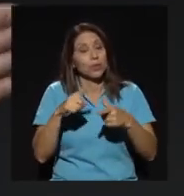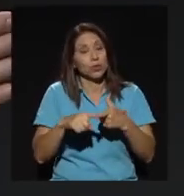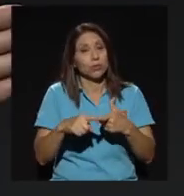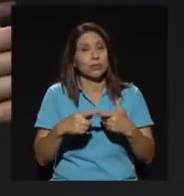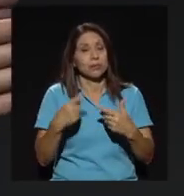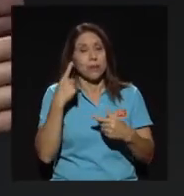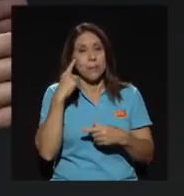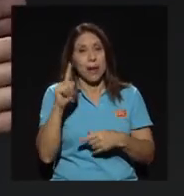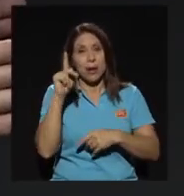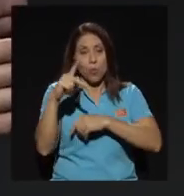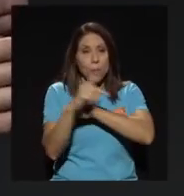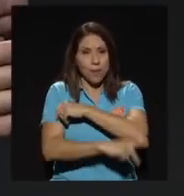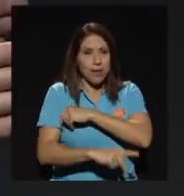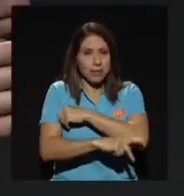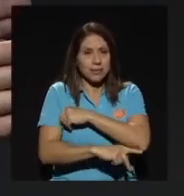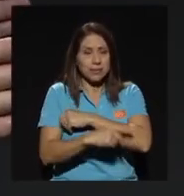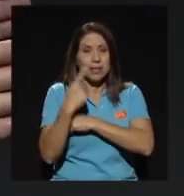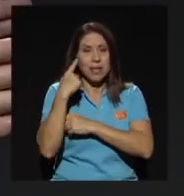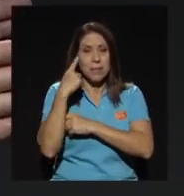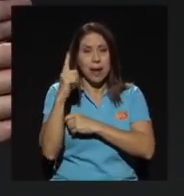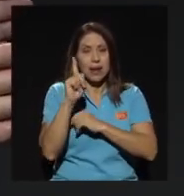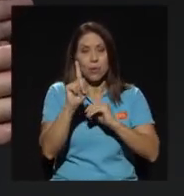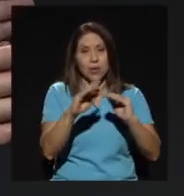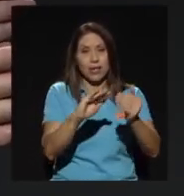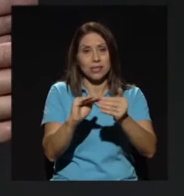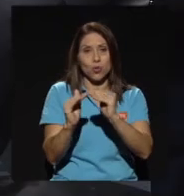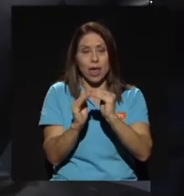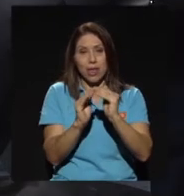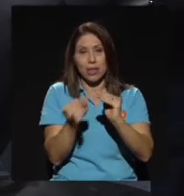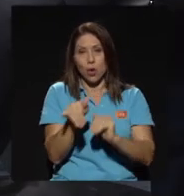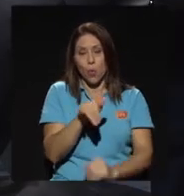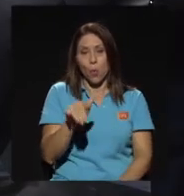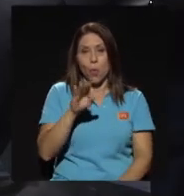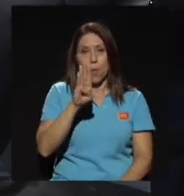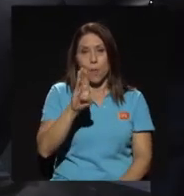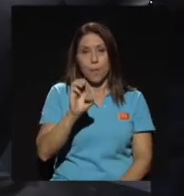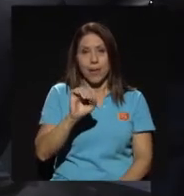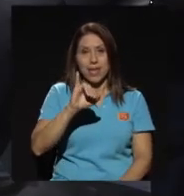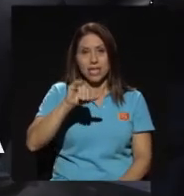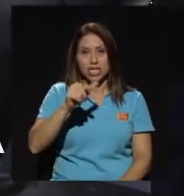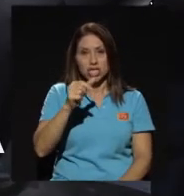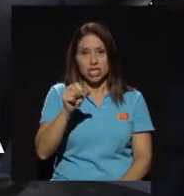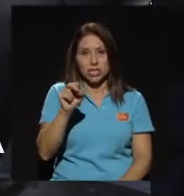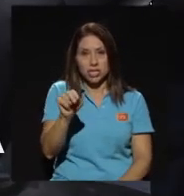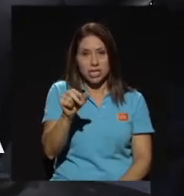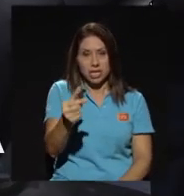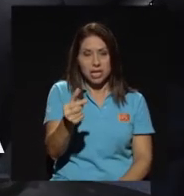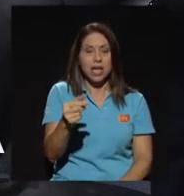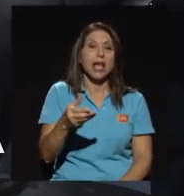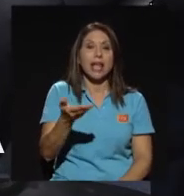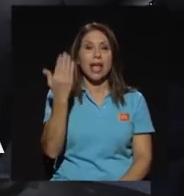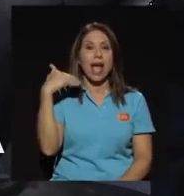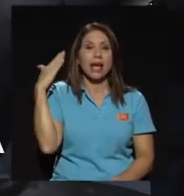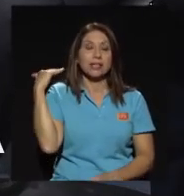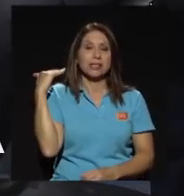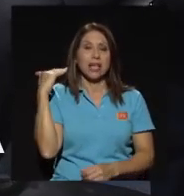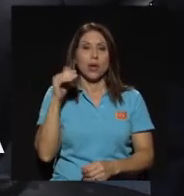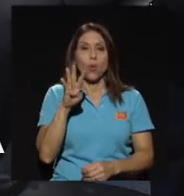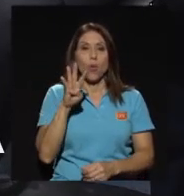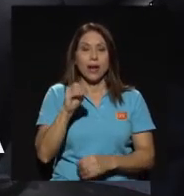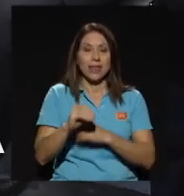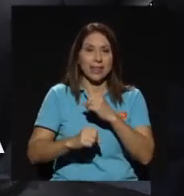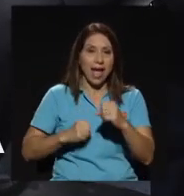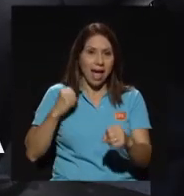y para una ciudad refiriéndose a beijing que hace 40 años